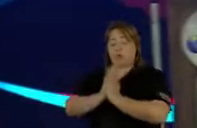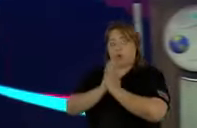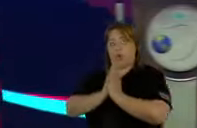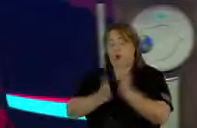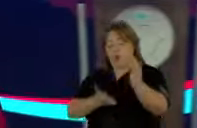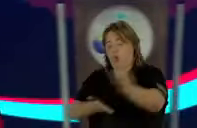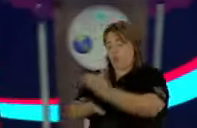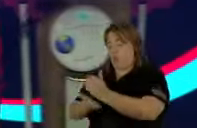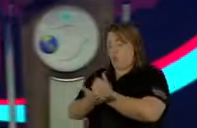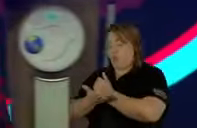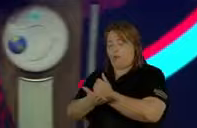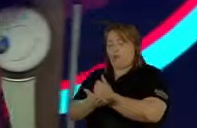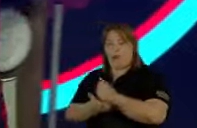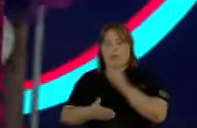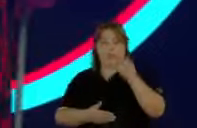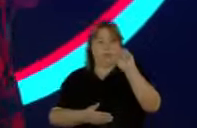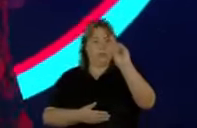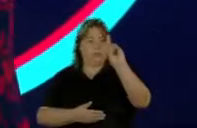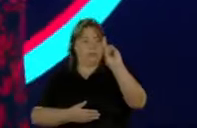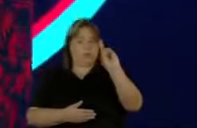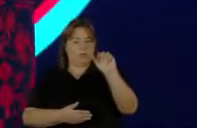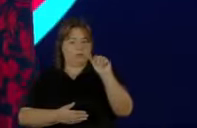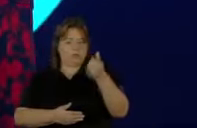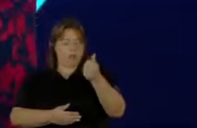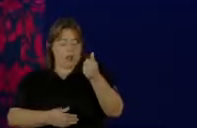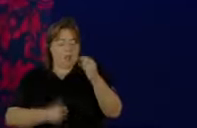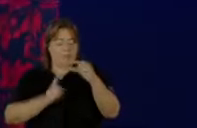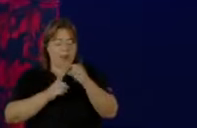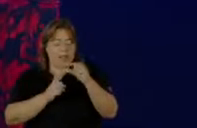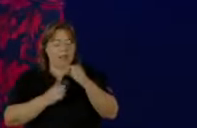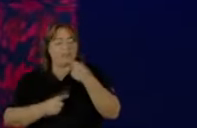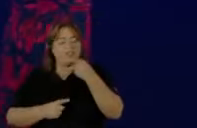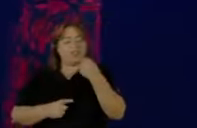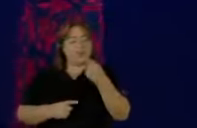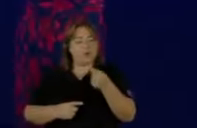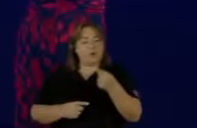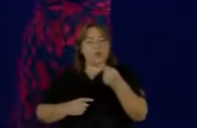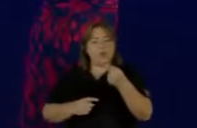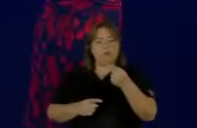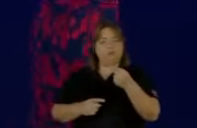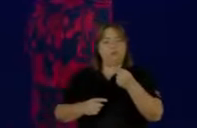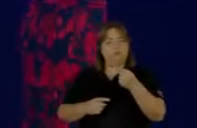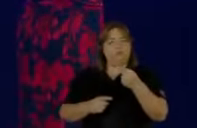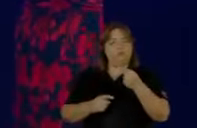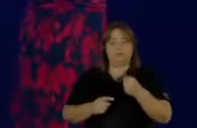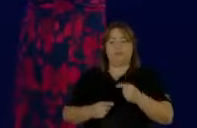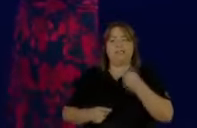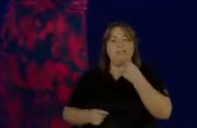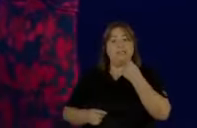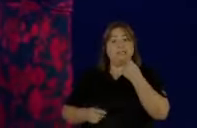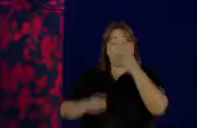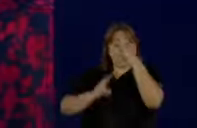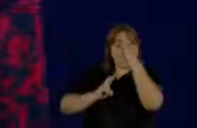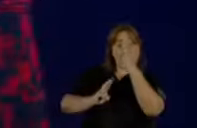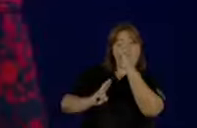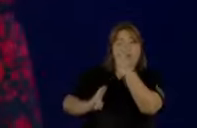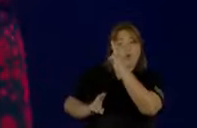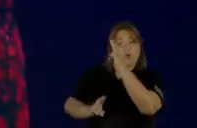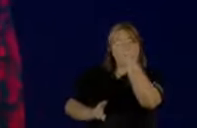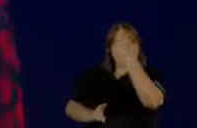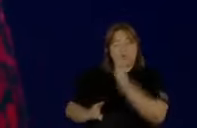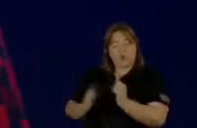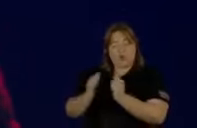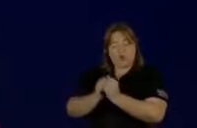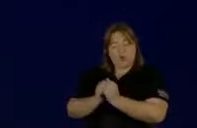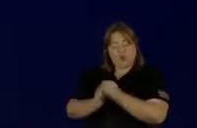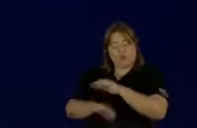La palabra del Señor es clara cuando dice: honra a Jehová con tus bienes y con las primicias de todos tus frutos. Todo